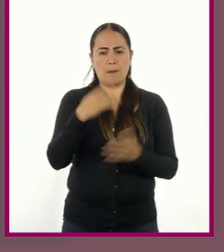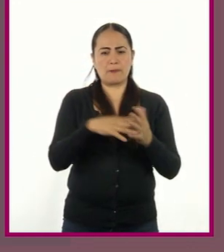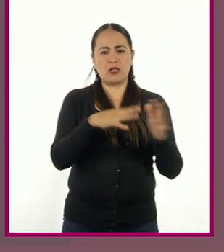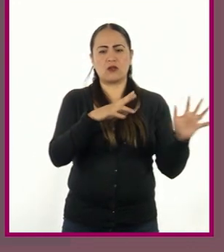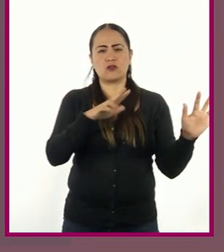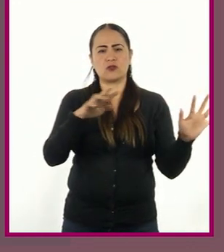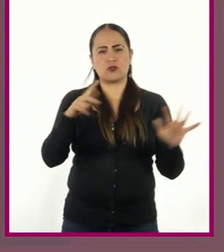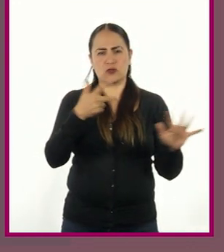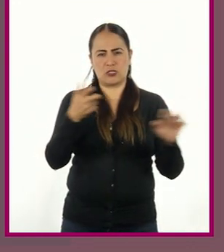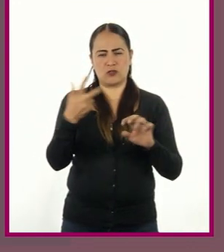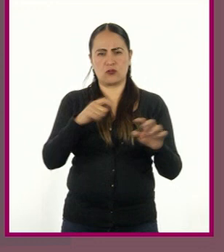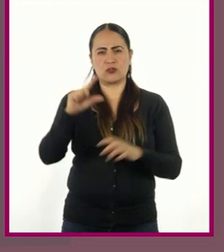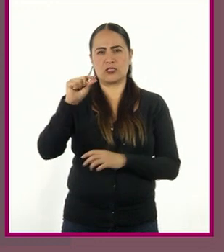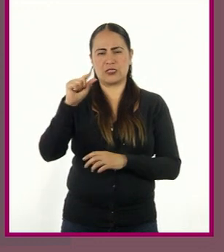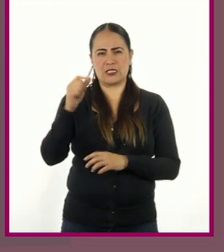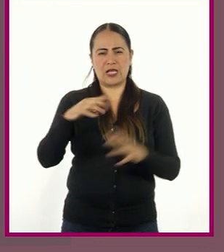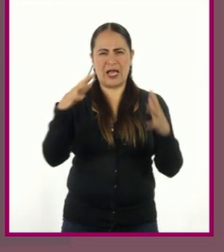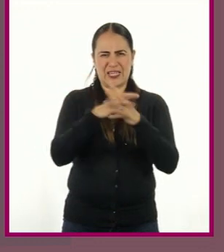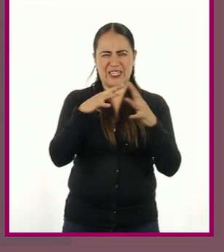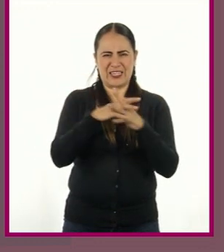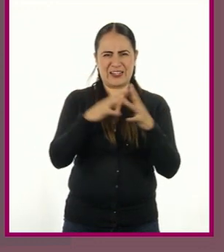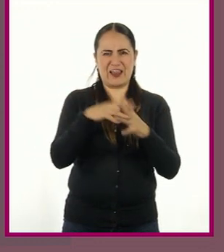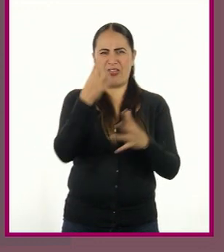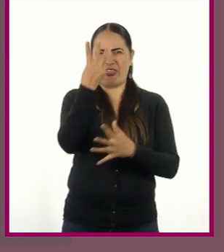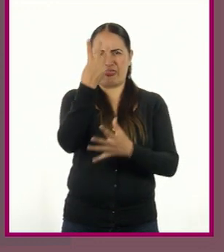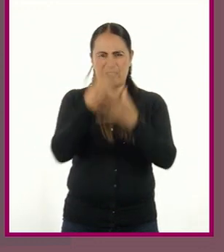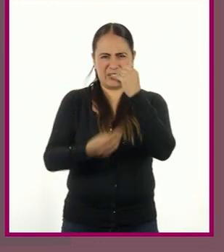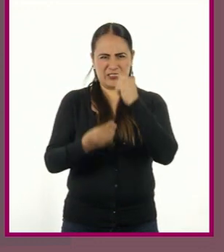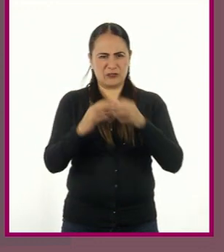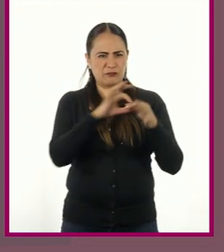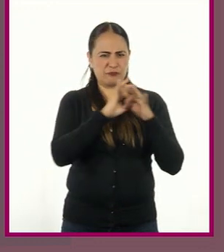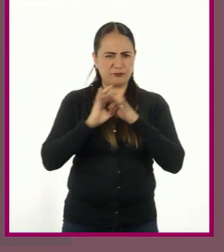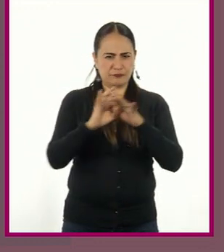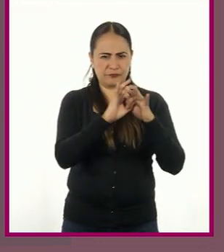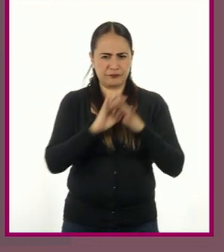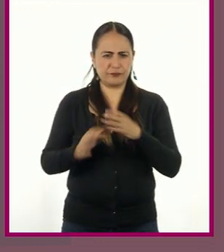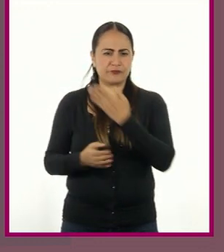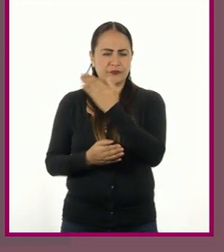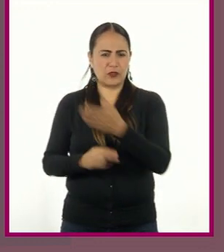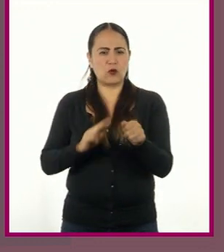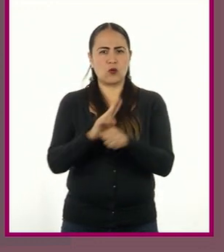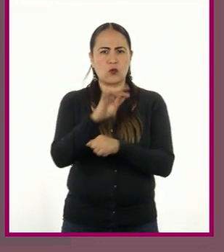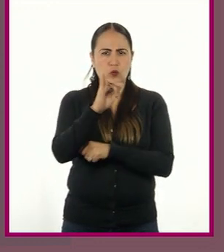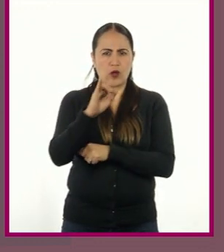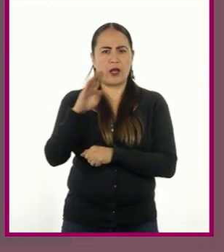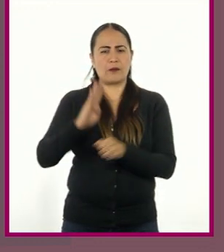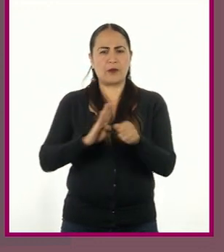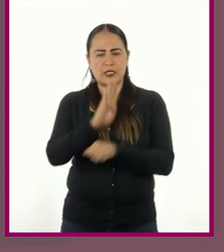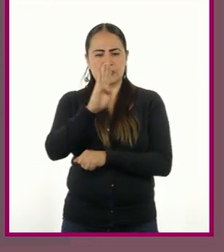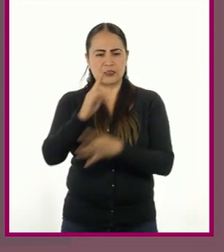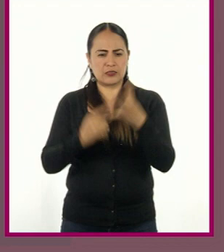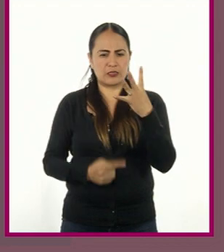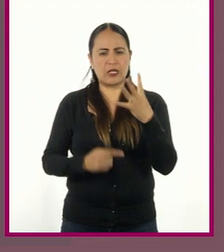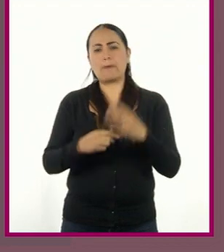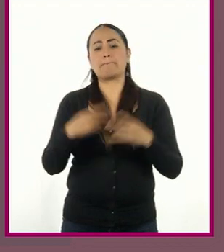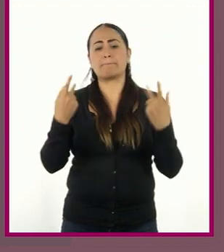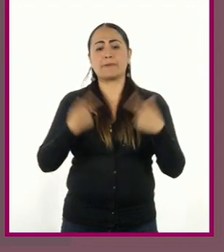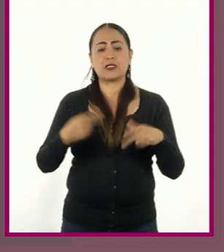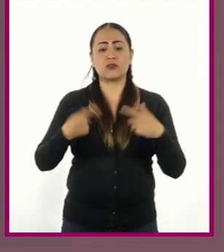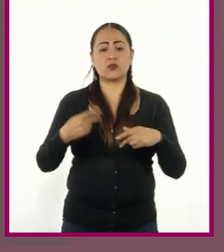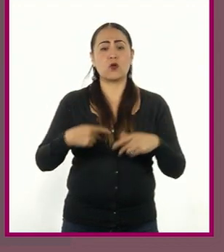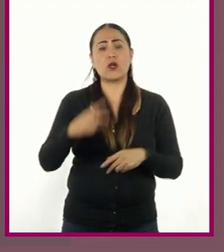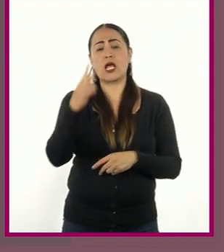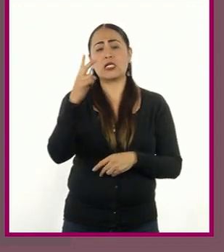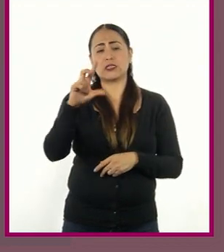de la Triple Alianza, en donde Paraguay se enfrentó a Argentina, Uruguay y Brasil, muriendo aproximadamente el 70% de la